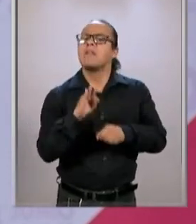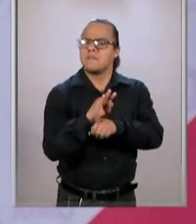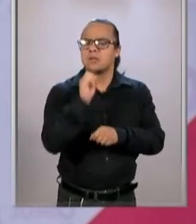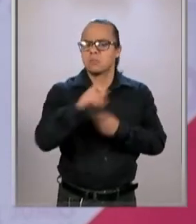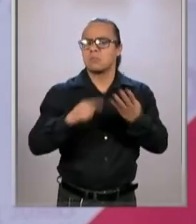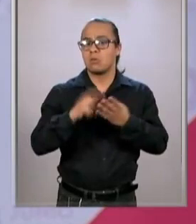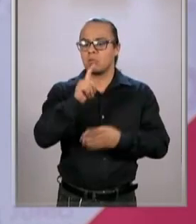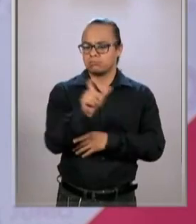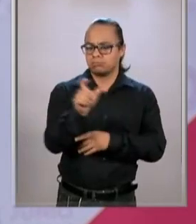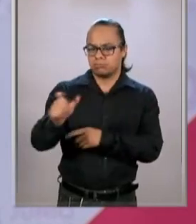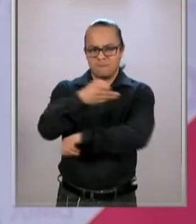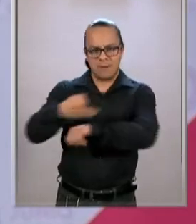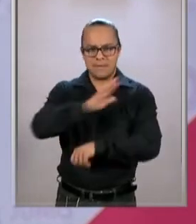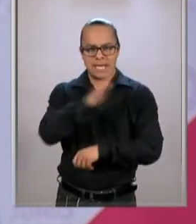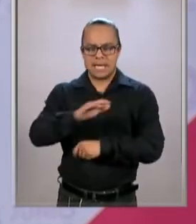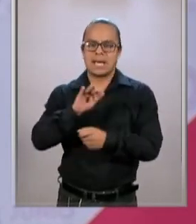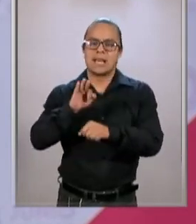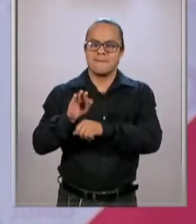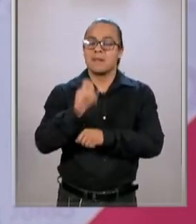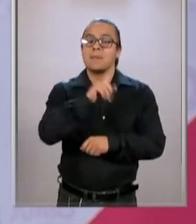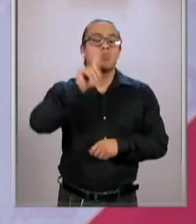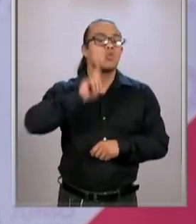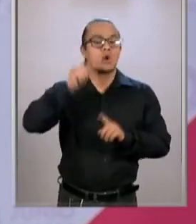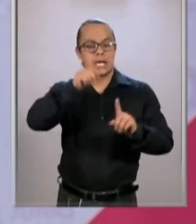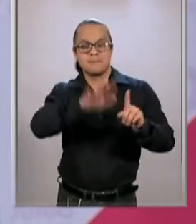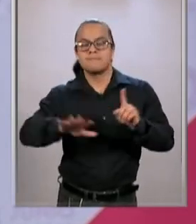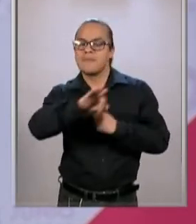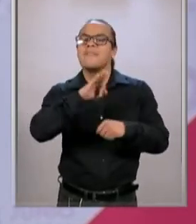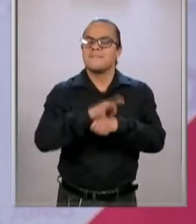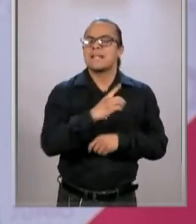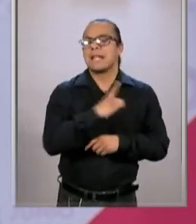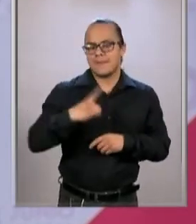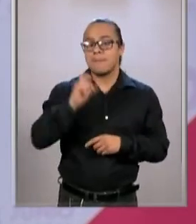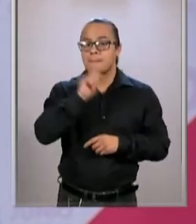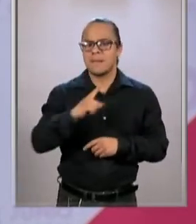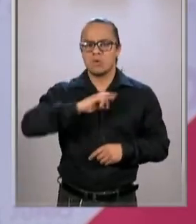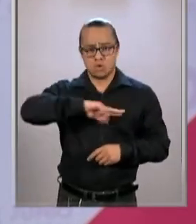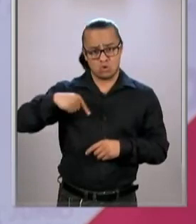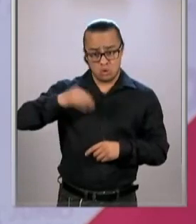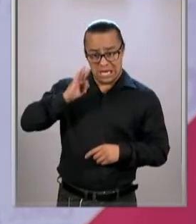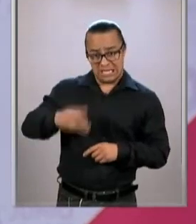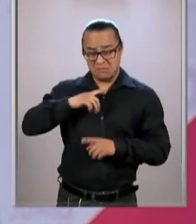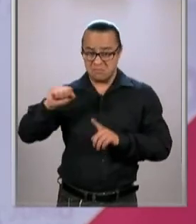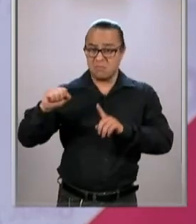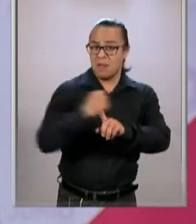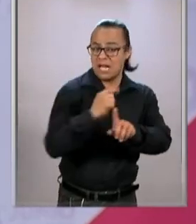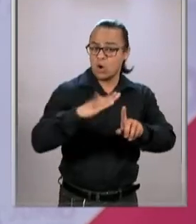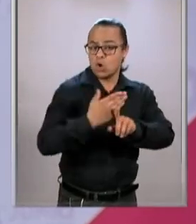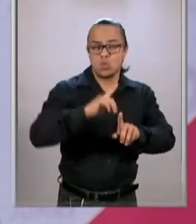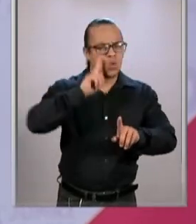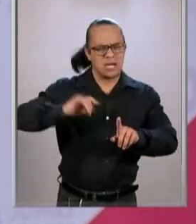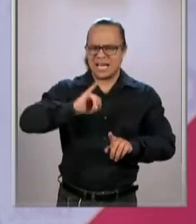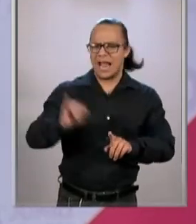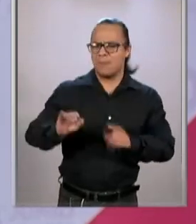familiar. Las mujeres serán mi prioridad. Primero, garantizar su seguridad y no vamos a tolerar ningún tipo de violencia contra